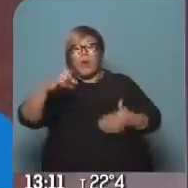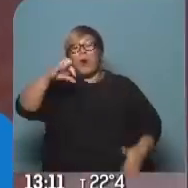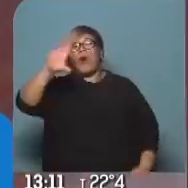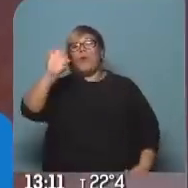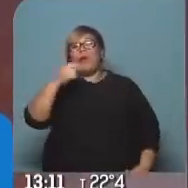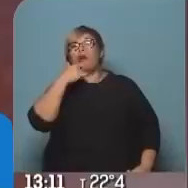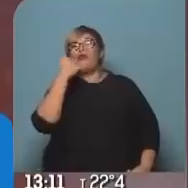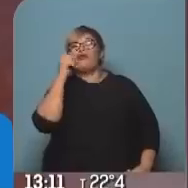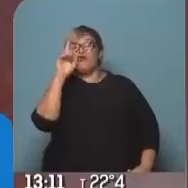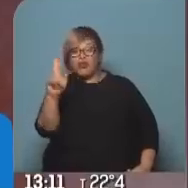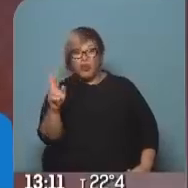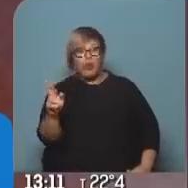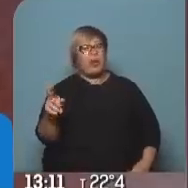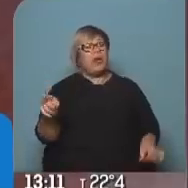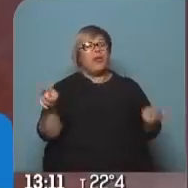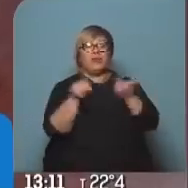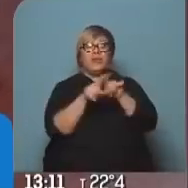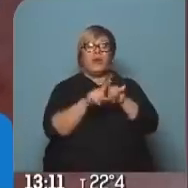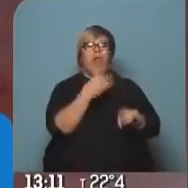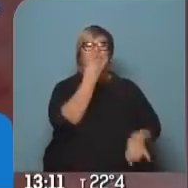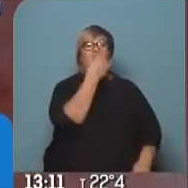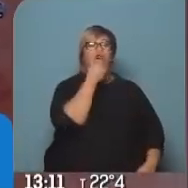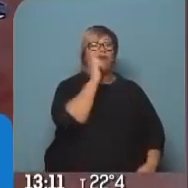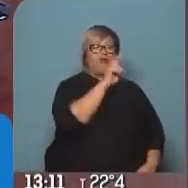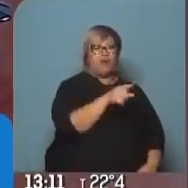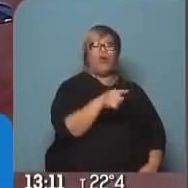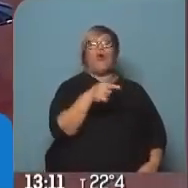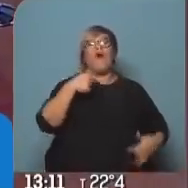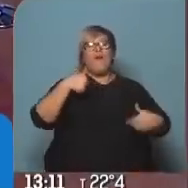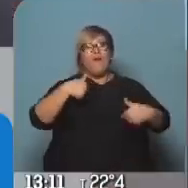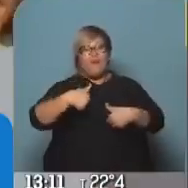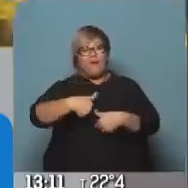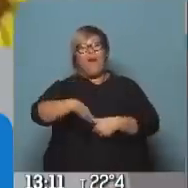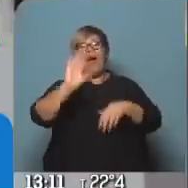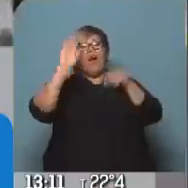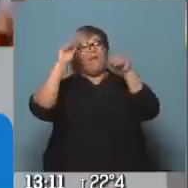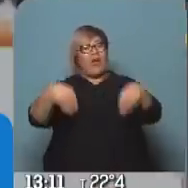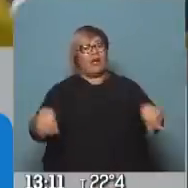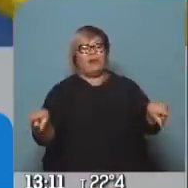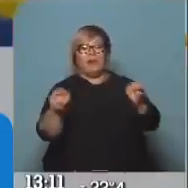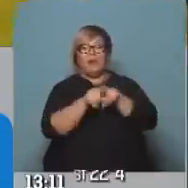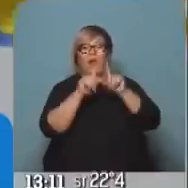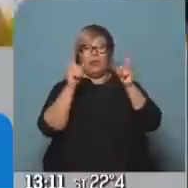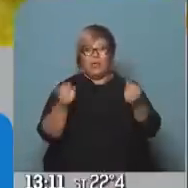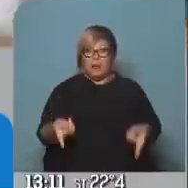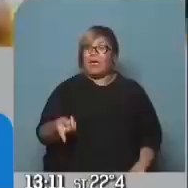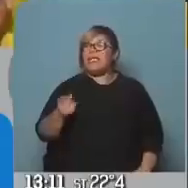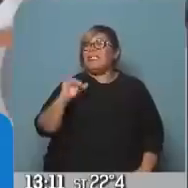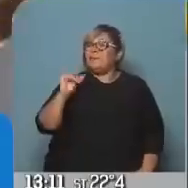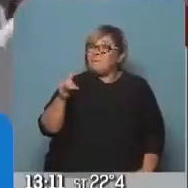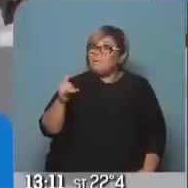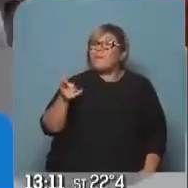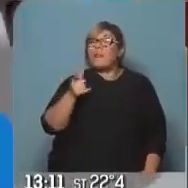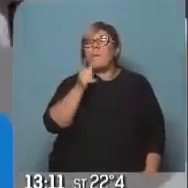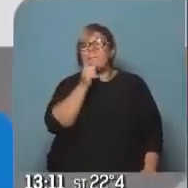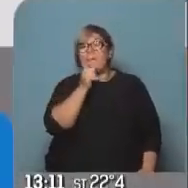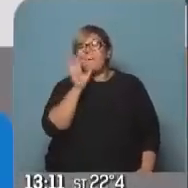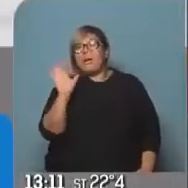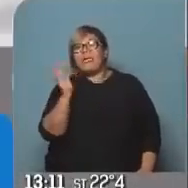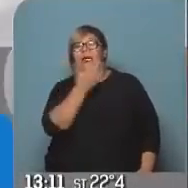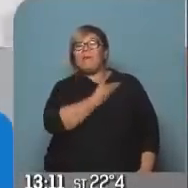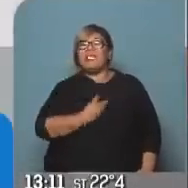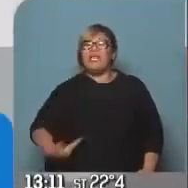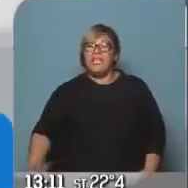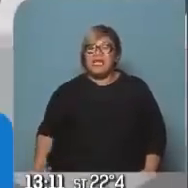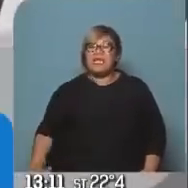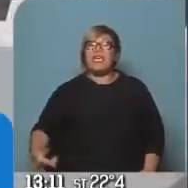que ver con la mirada que tiene hoy Uruguay. Tabaré Vázquez tiene que ver con la postura que originalmente tuvo la